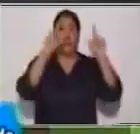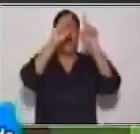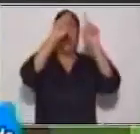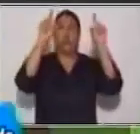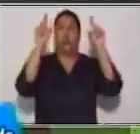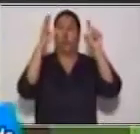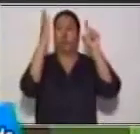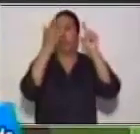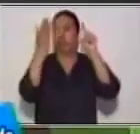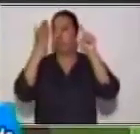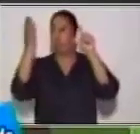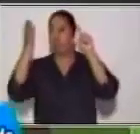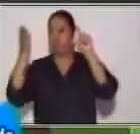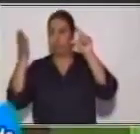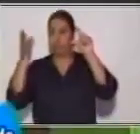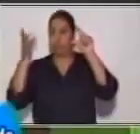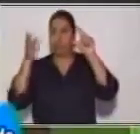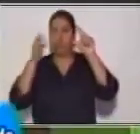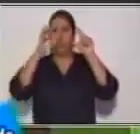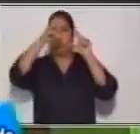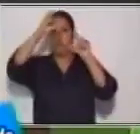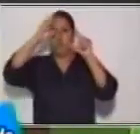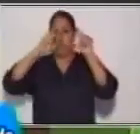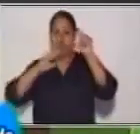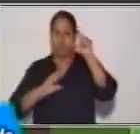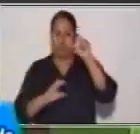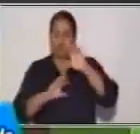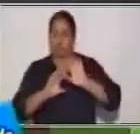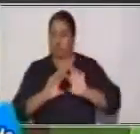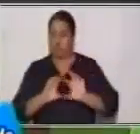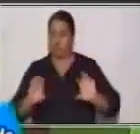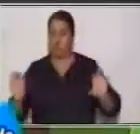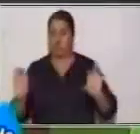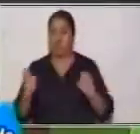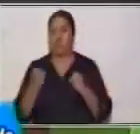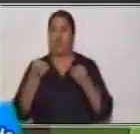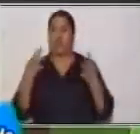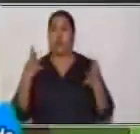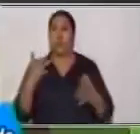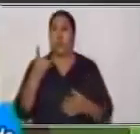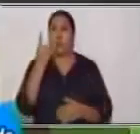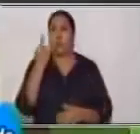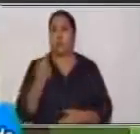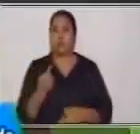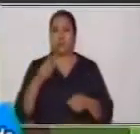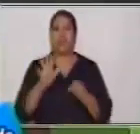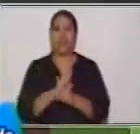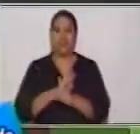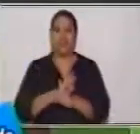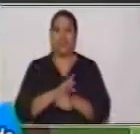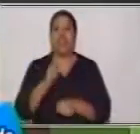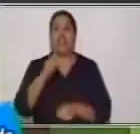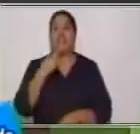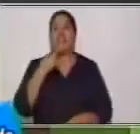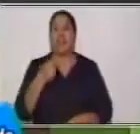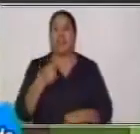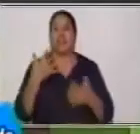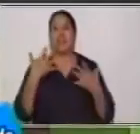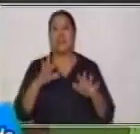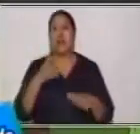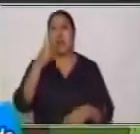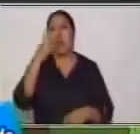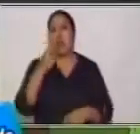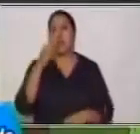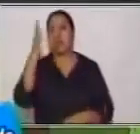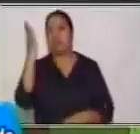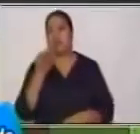fraccionaria y la hemos convertido en número entero, y la respuesta ya nos da nuevamente una fracción. Es